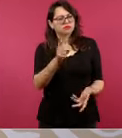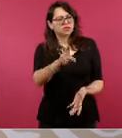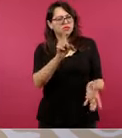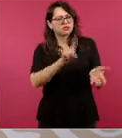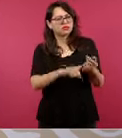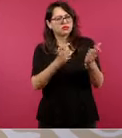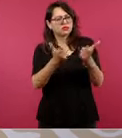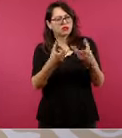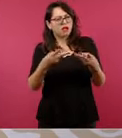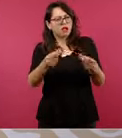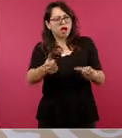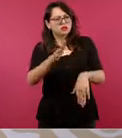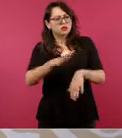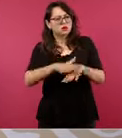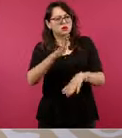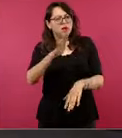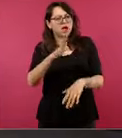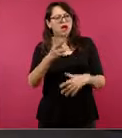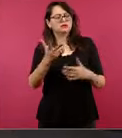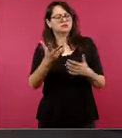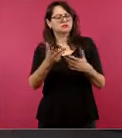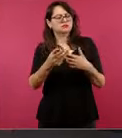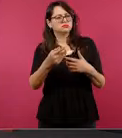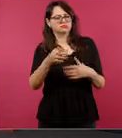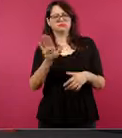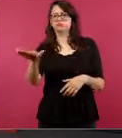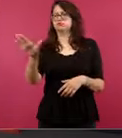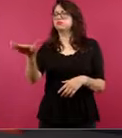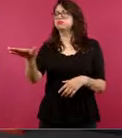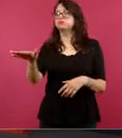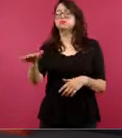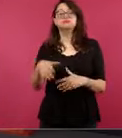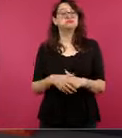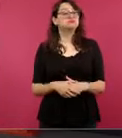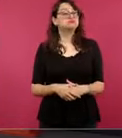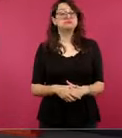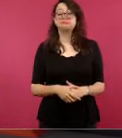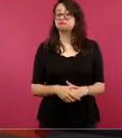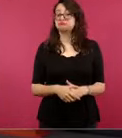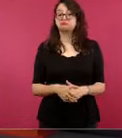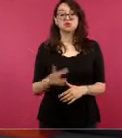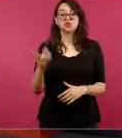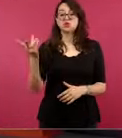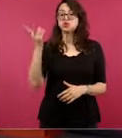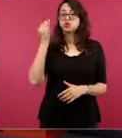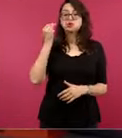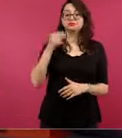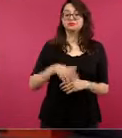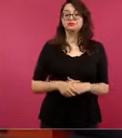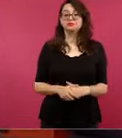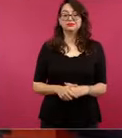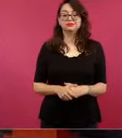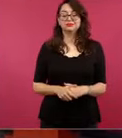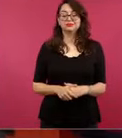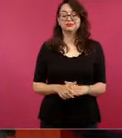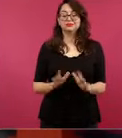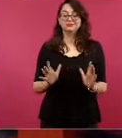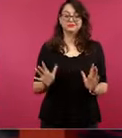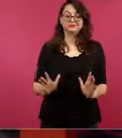había utilizado en la campaña, se negó, y él sabía,